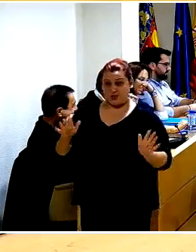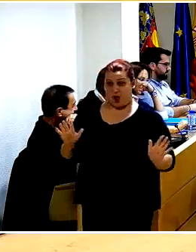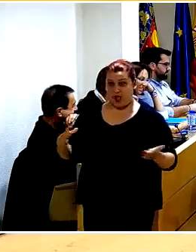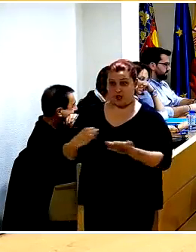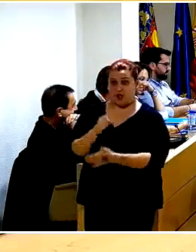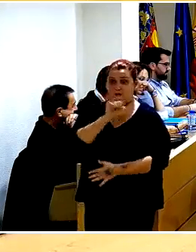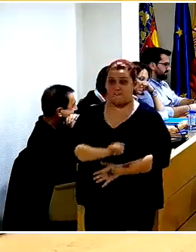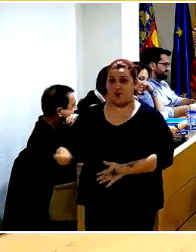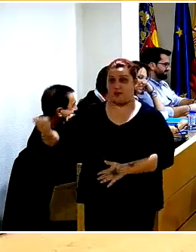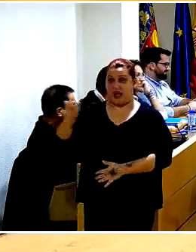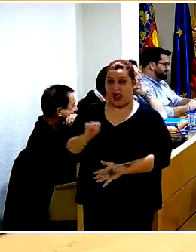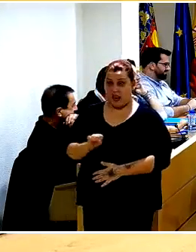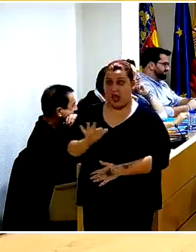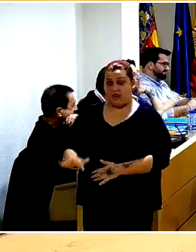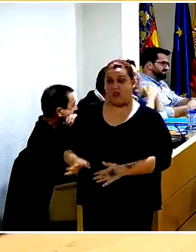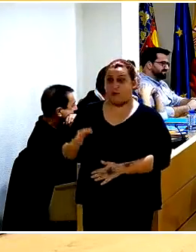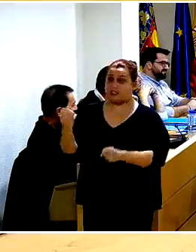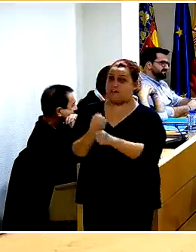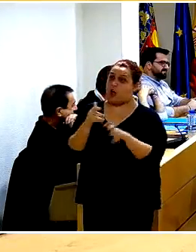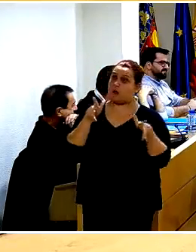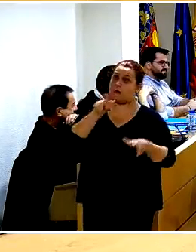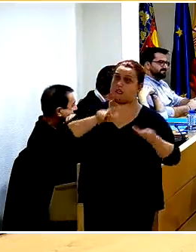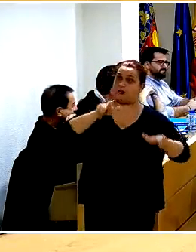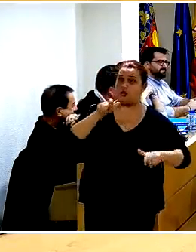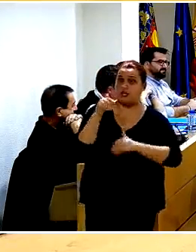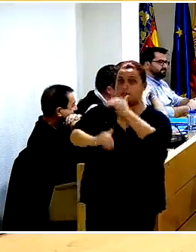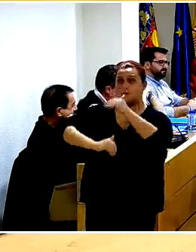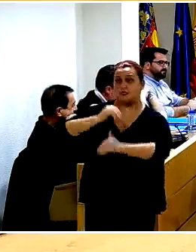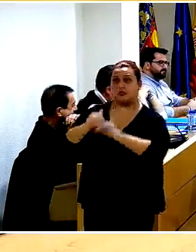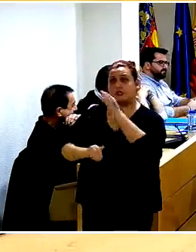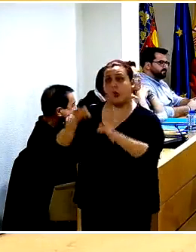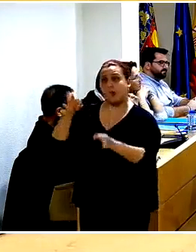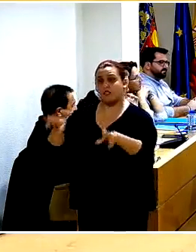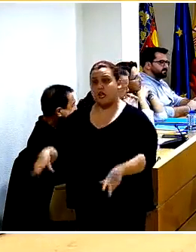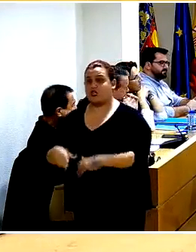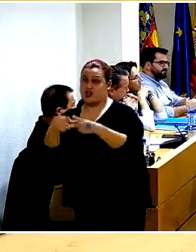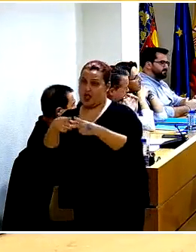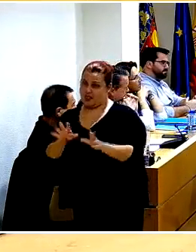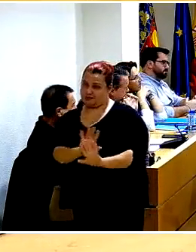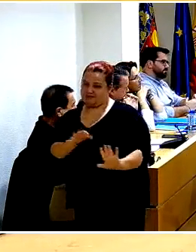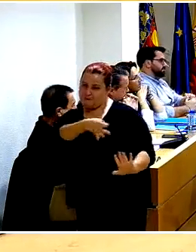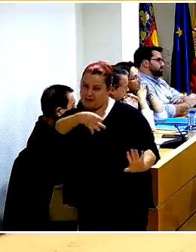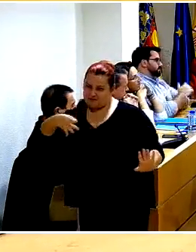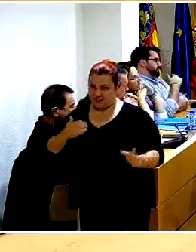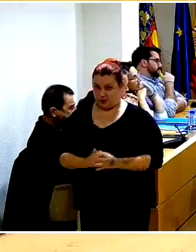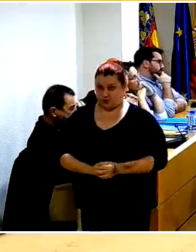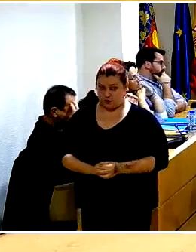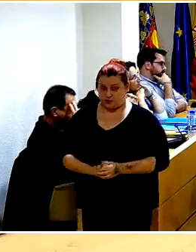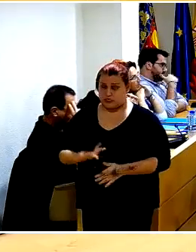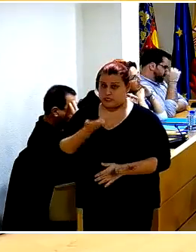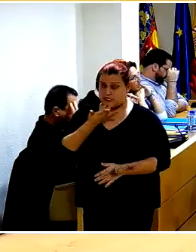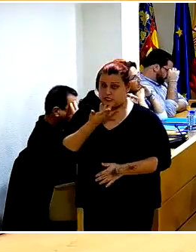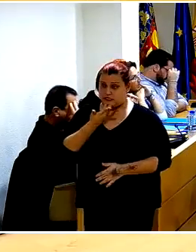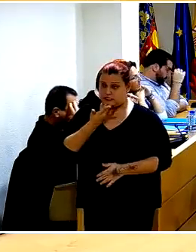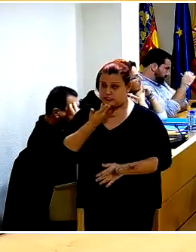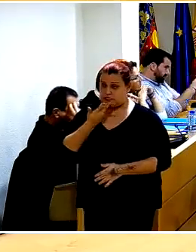trabajan para las personas, para el progreso y para la justicia social. Desgraciadamente, si analizamos lo que ha